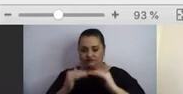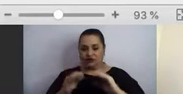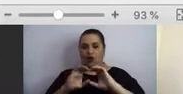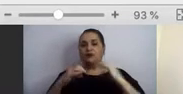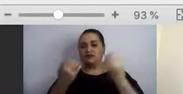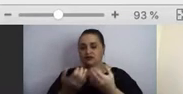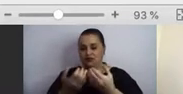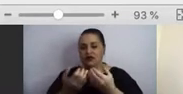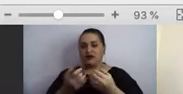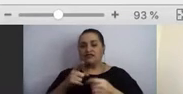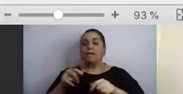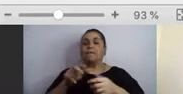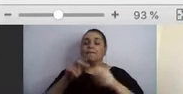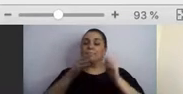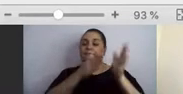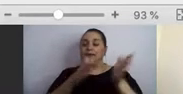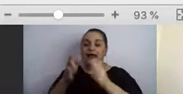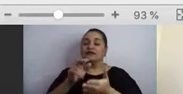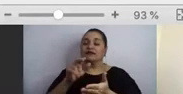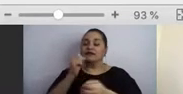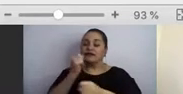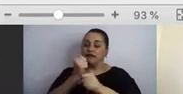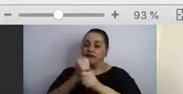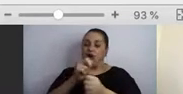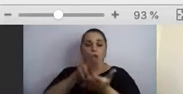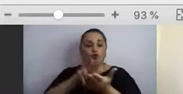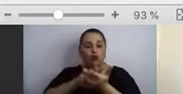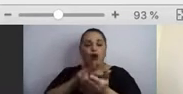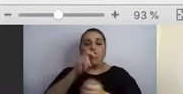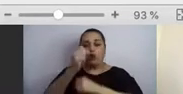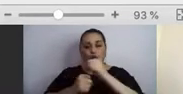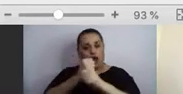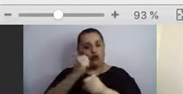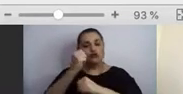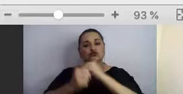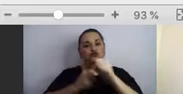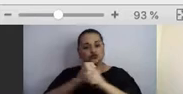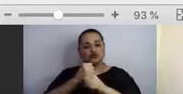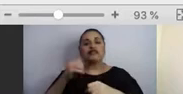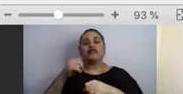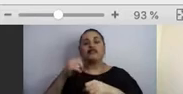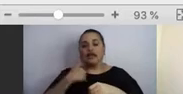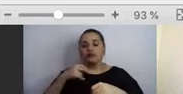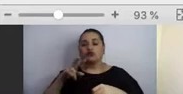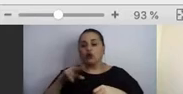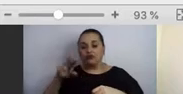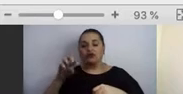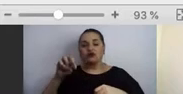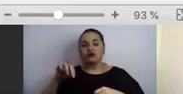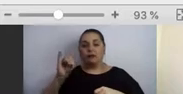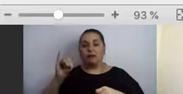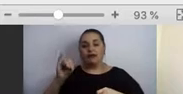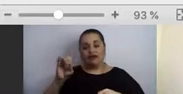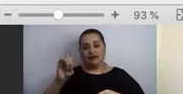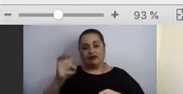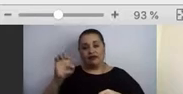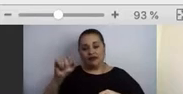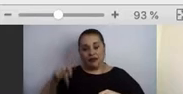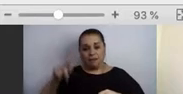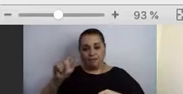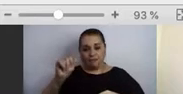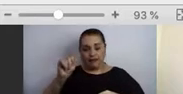de trabajo que es aprobado todos los años. Y tenemos compañeros de Mideplan que actualmente, bueno, y